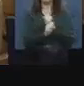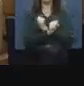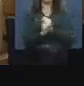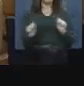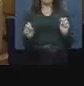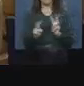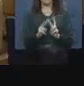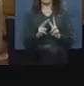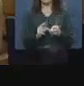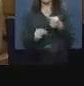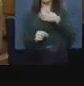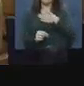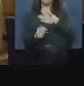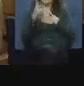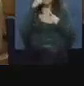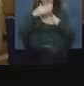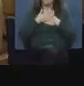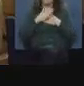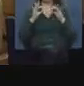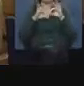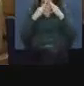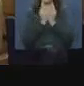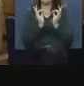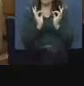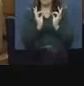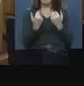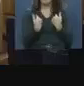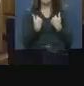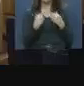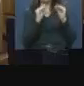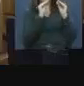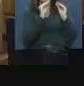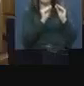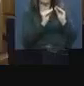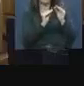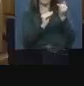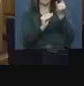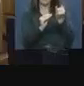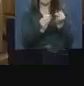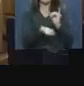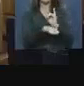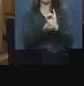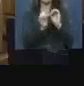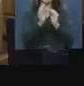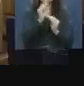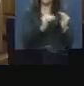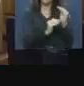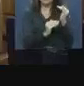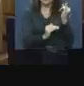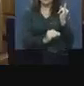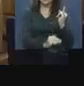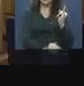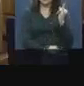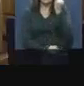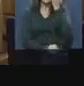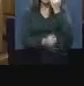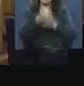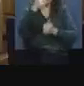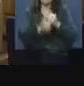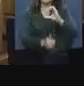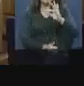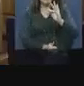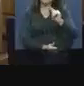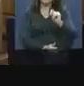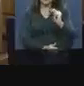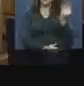realizable. Queremos seres humanos íntegros, formados en instituciones de educación superior, institutos profesionales, centros de formación